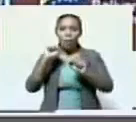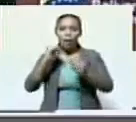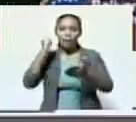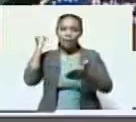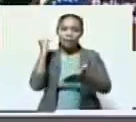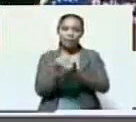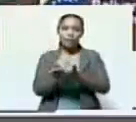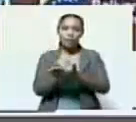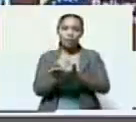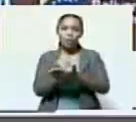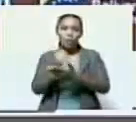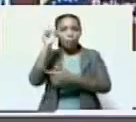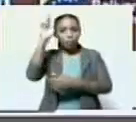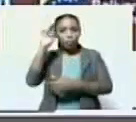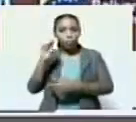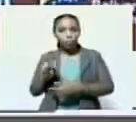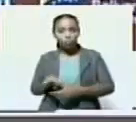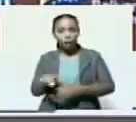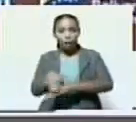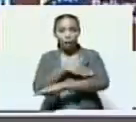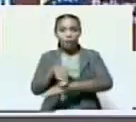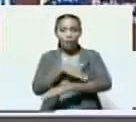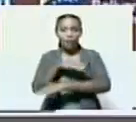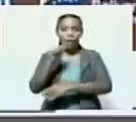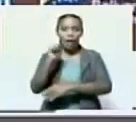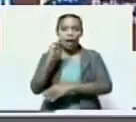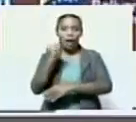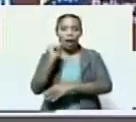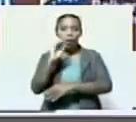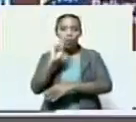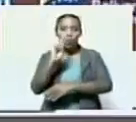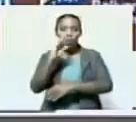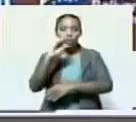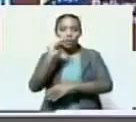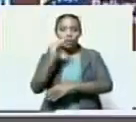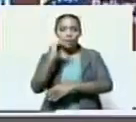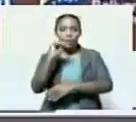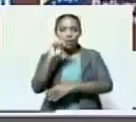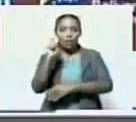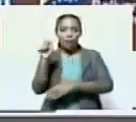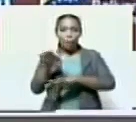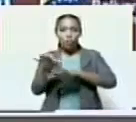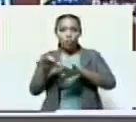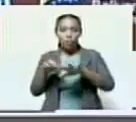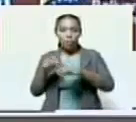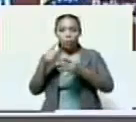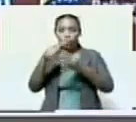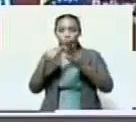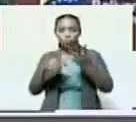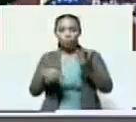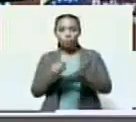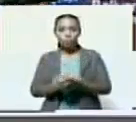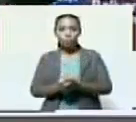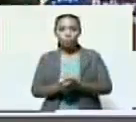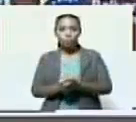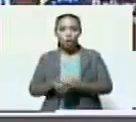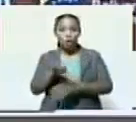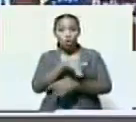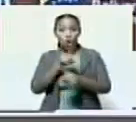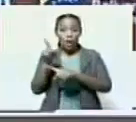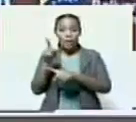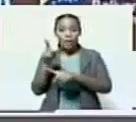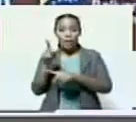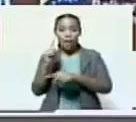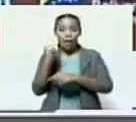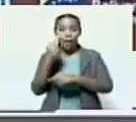asesinatos diarios en las calles de Arauquita, del Arauca, del municipio de Saravena, de todo ese eje